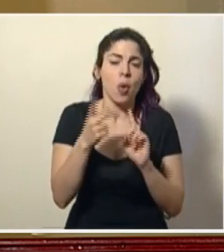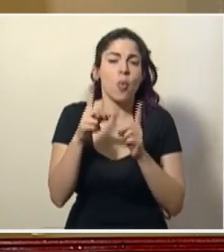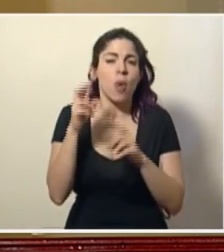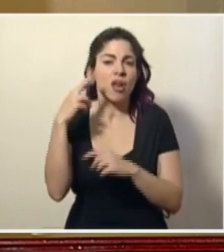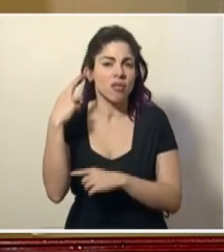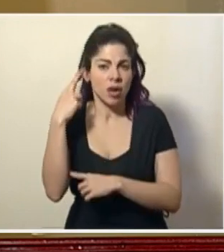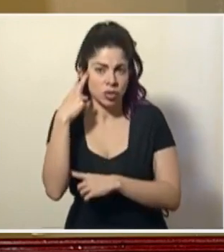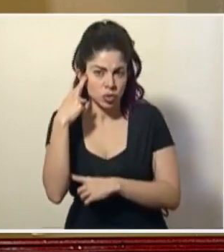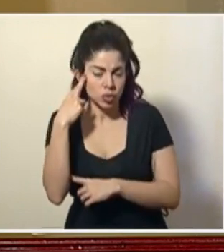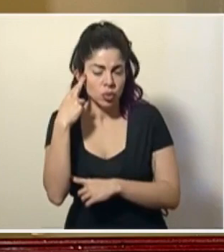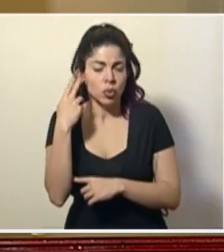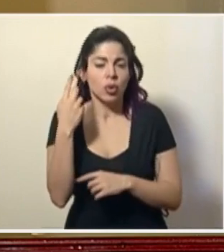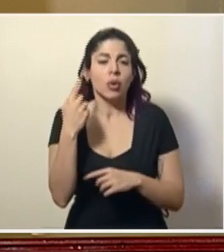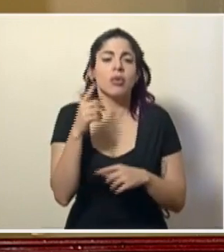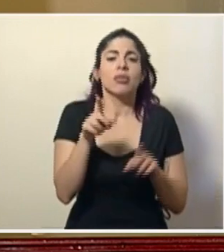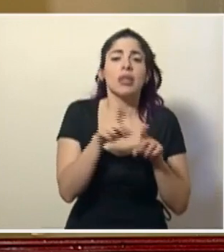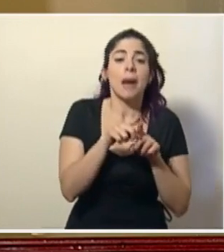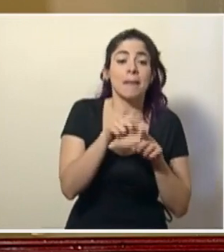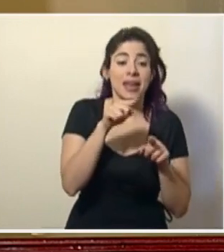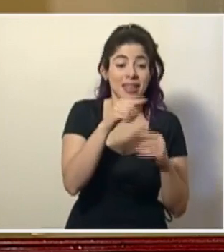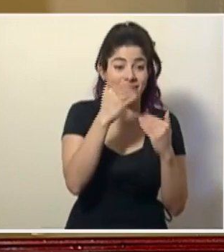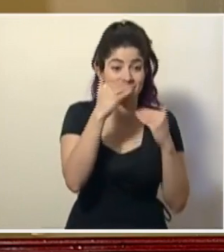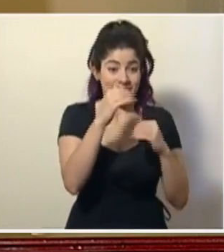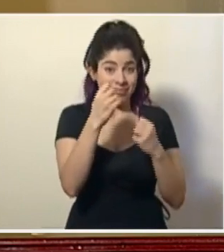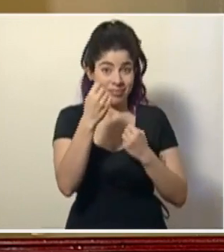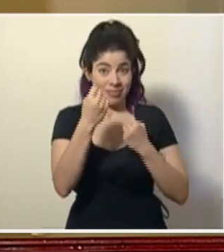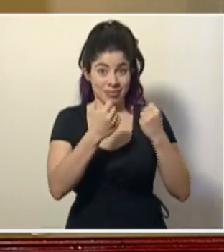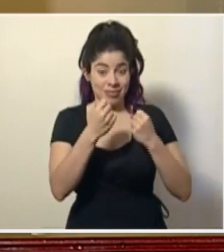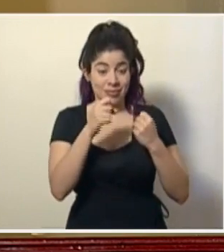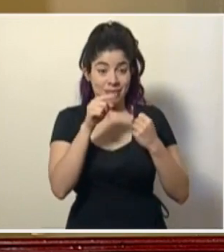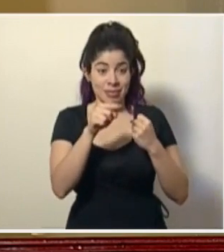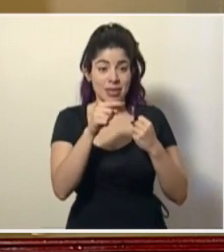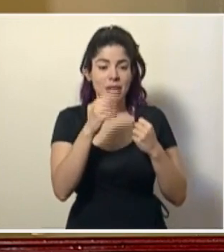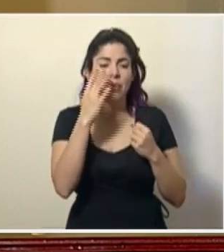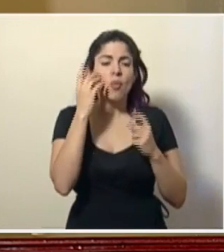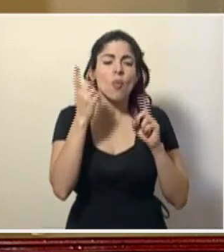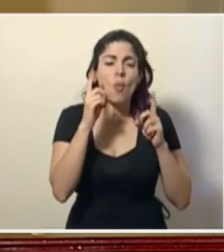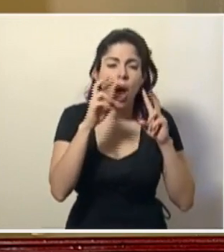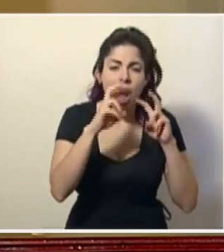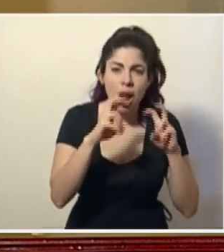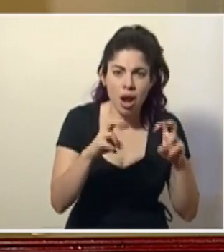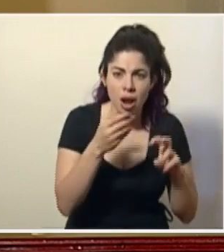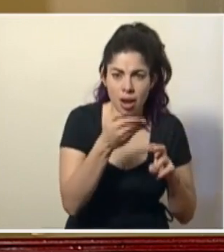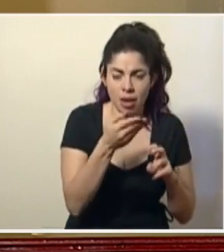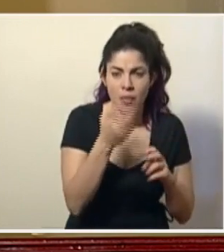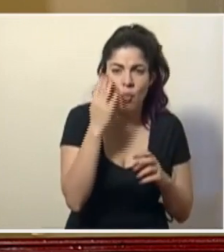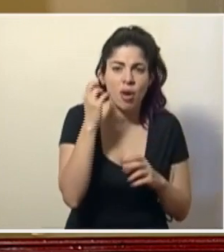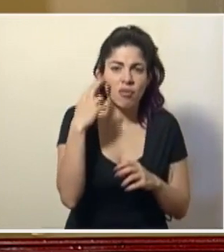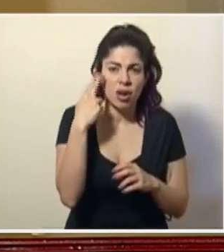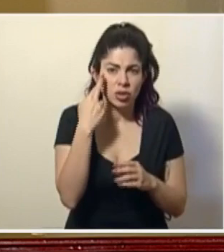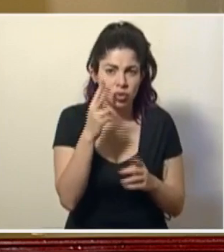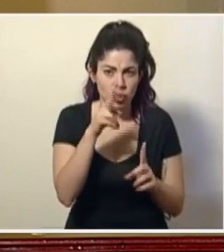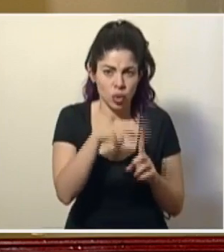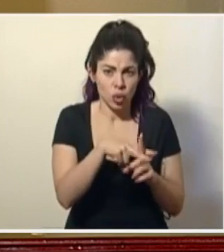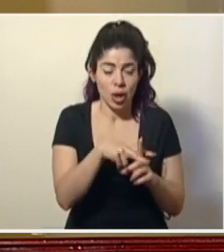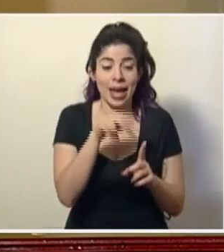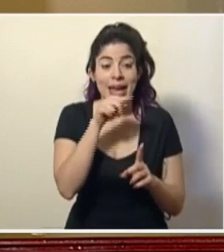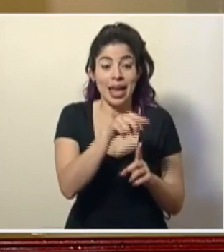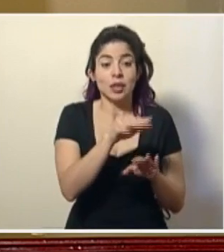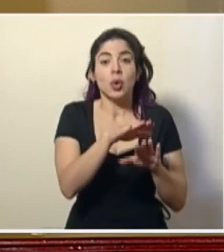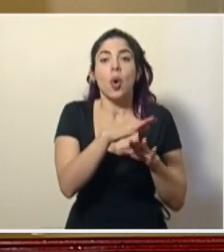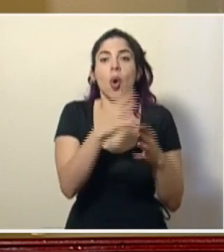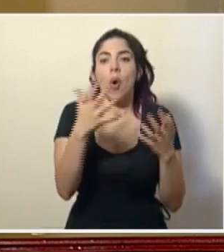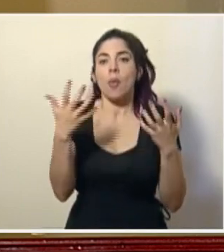parámetros, qué se había analizado también de la restricción vehicular sanitaria y cómo eso se relacionaba con la